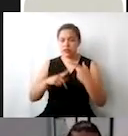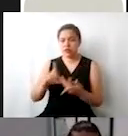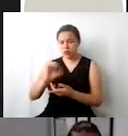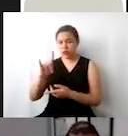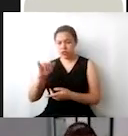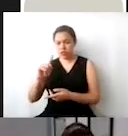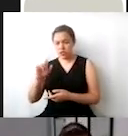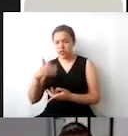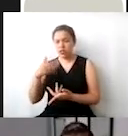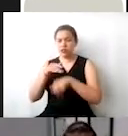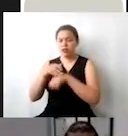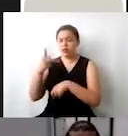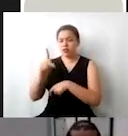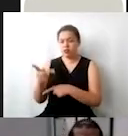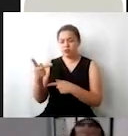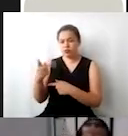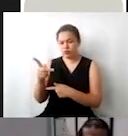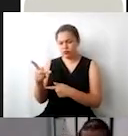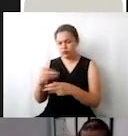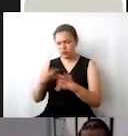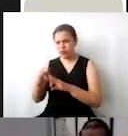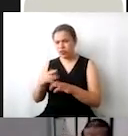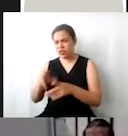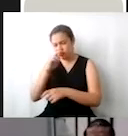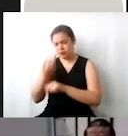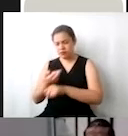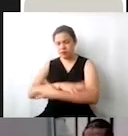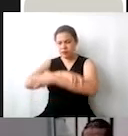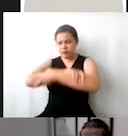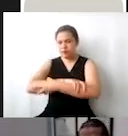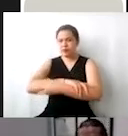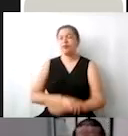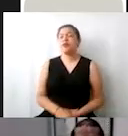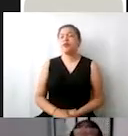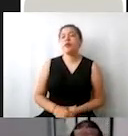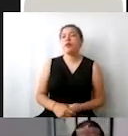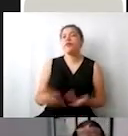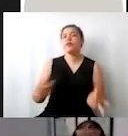con sus trabajadores sea responsable solidaria. Es decir, si